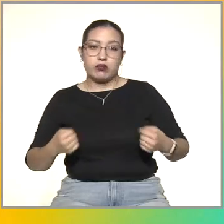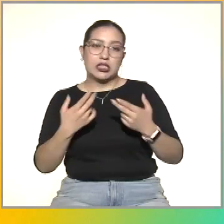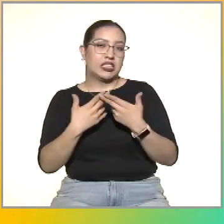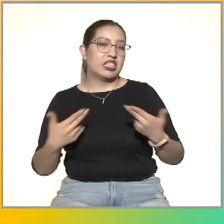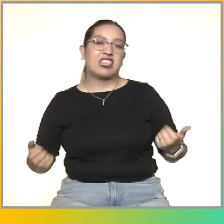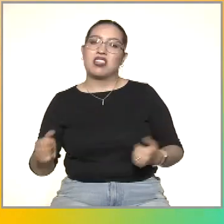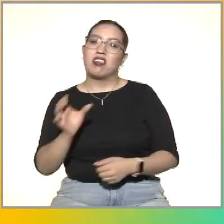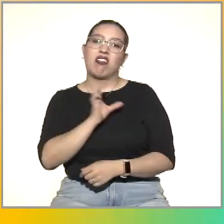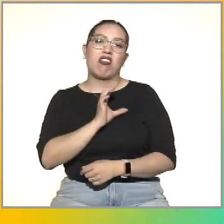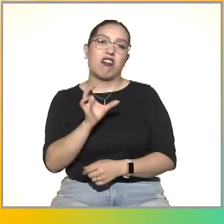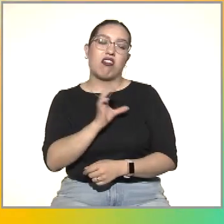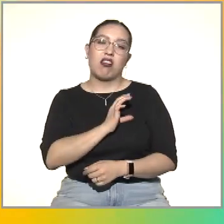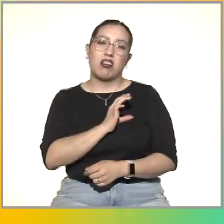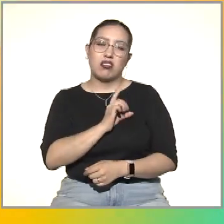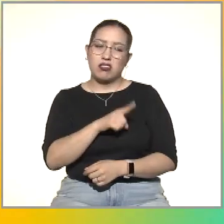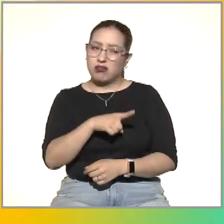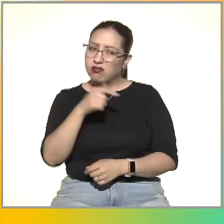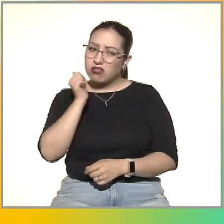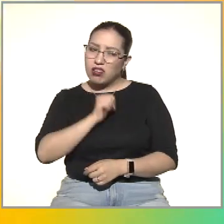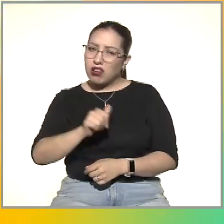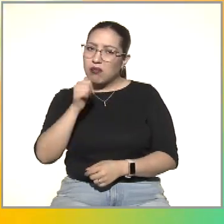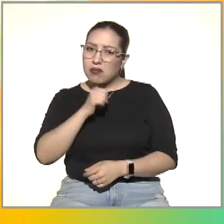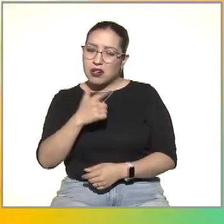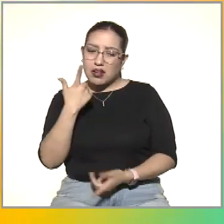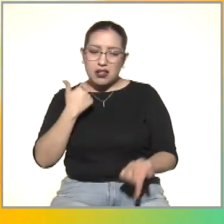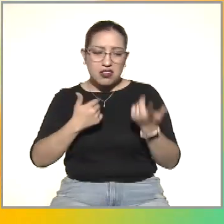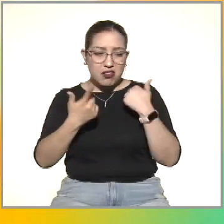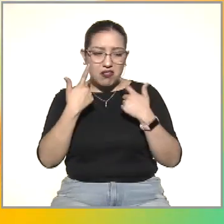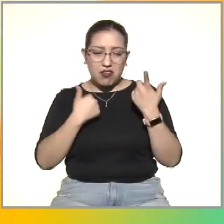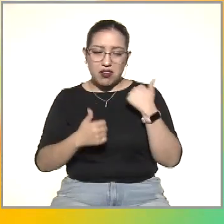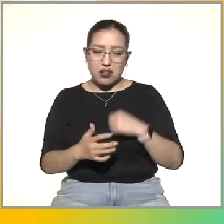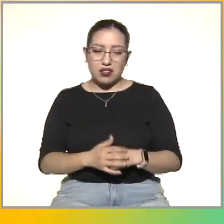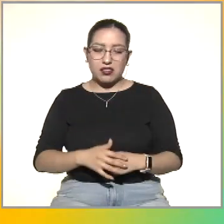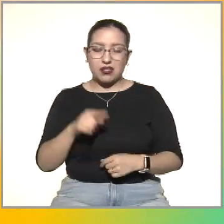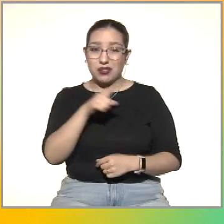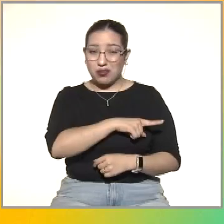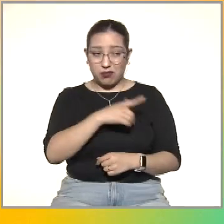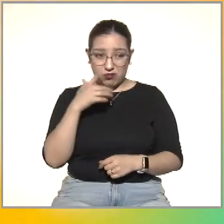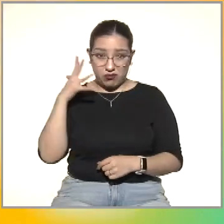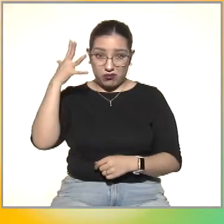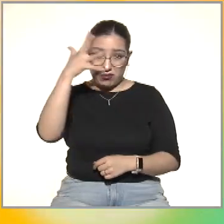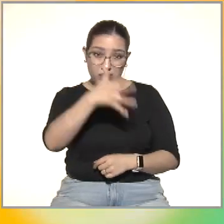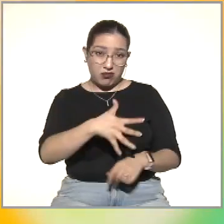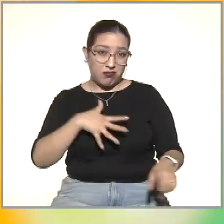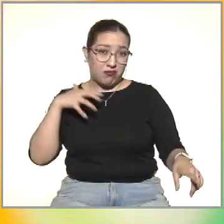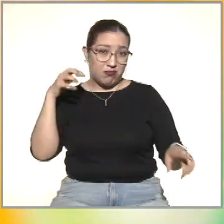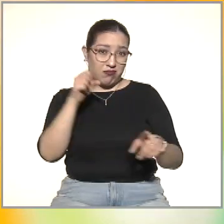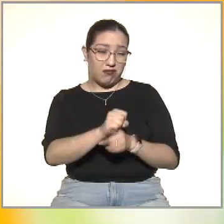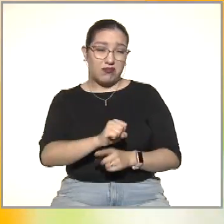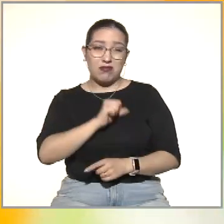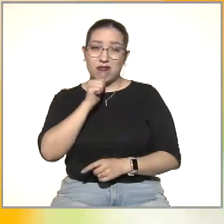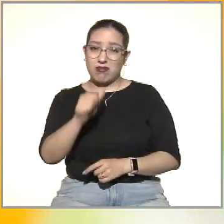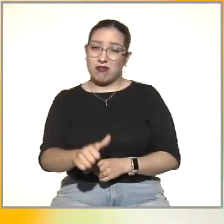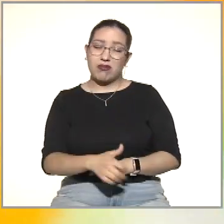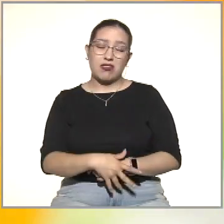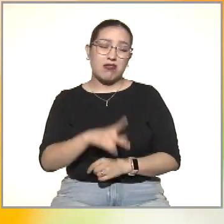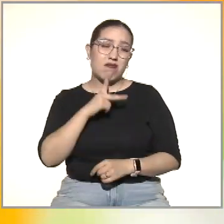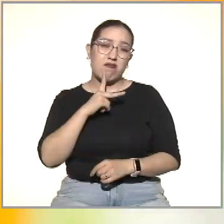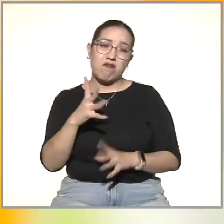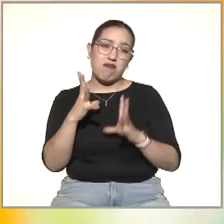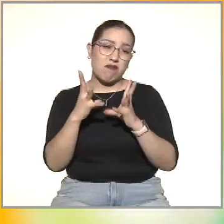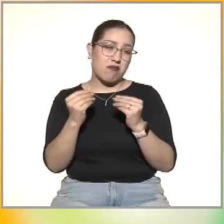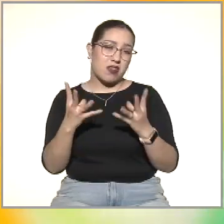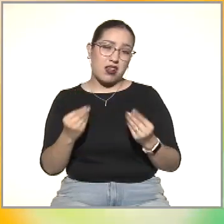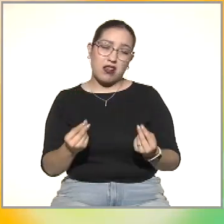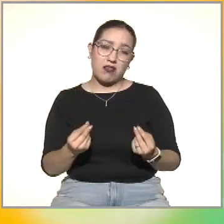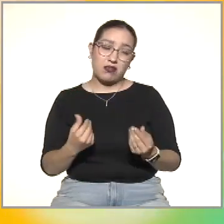para todo lloras. Nunca vas a lograr nada. Y muchas palabras más. En su momento